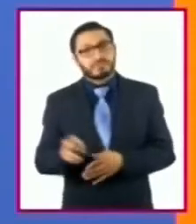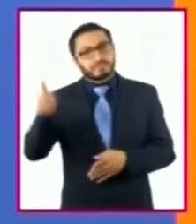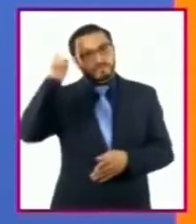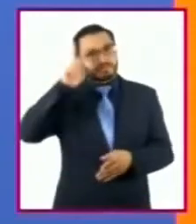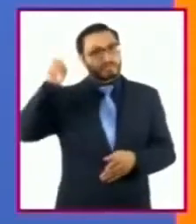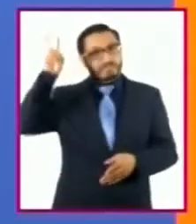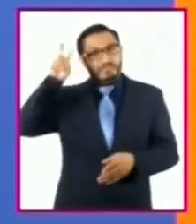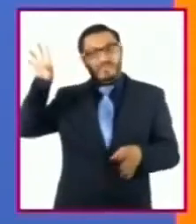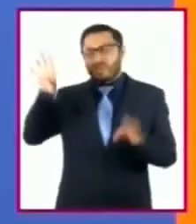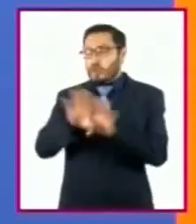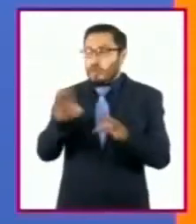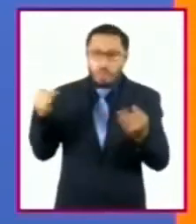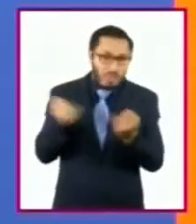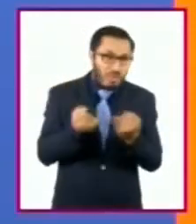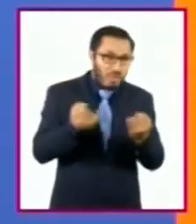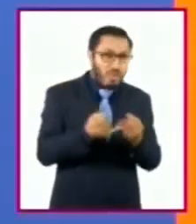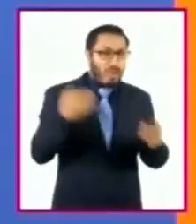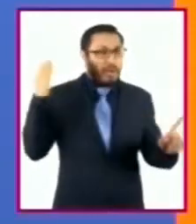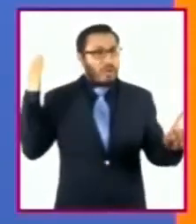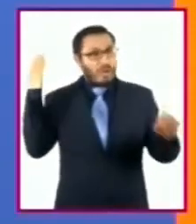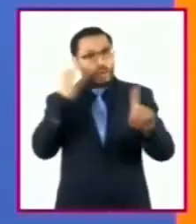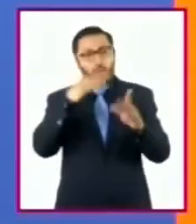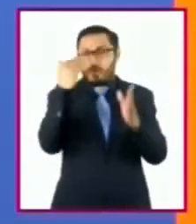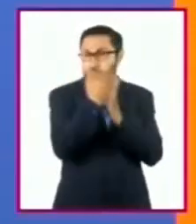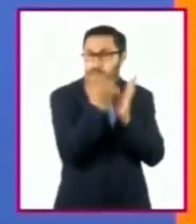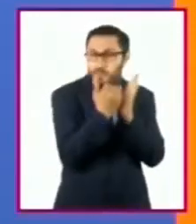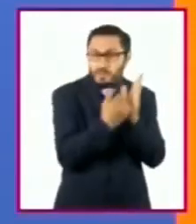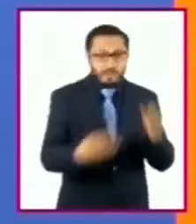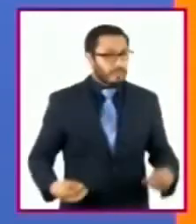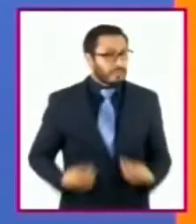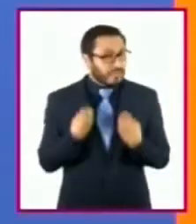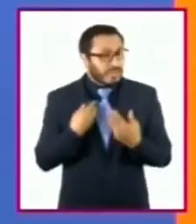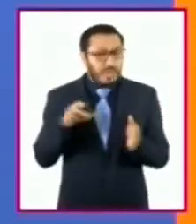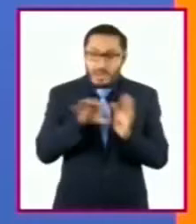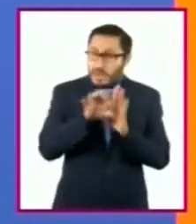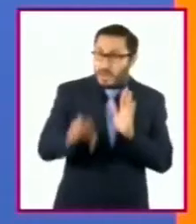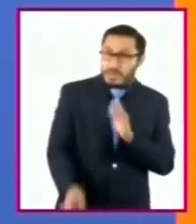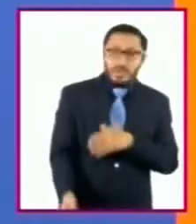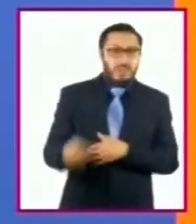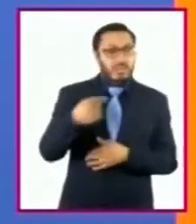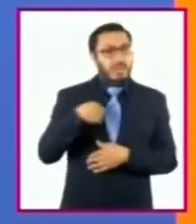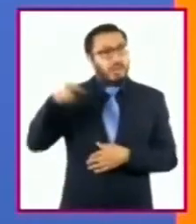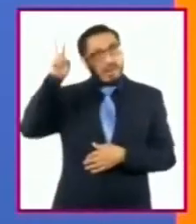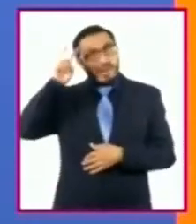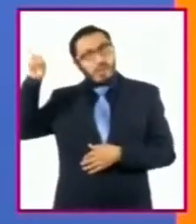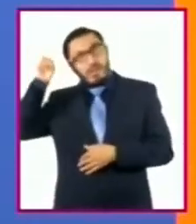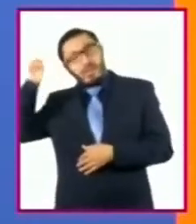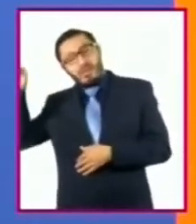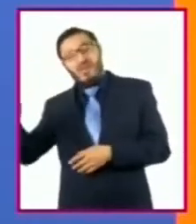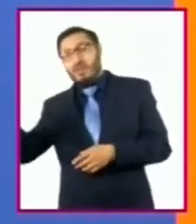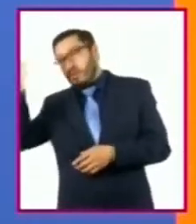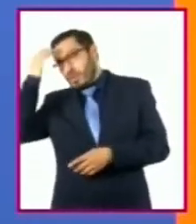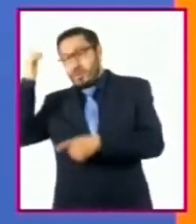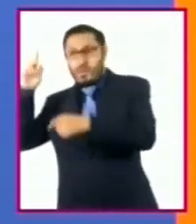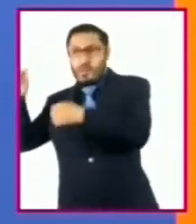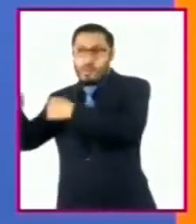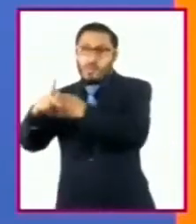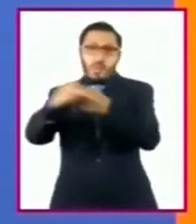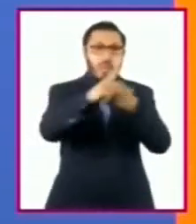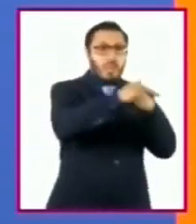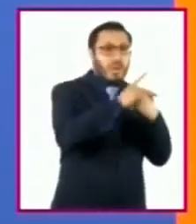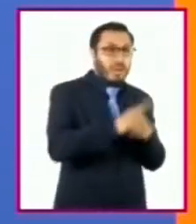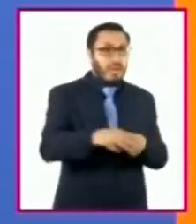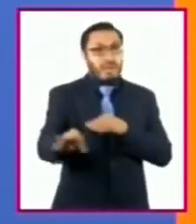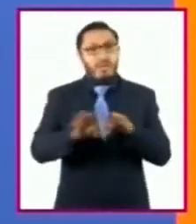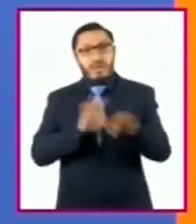el equivalente a las aspiraciones? Por ejemplo, uno de mis sueños es conocer diferentes países, incluso trabajar y vivir